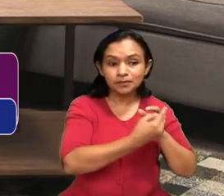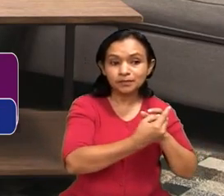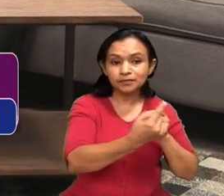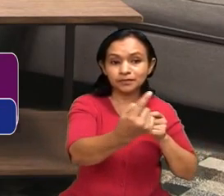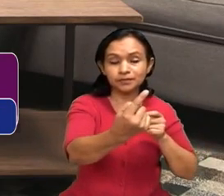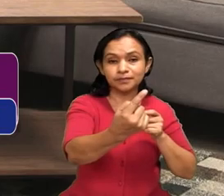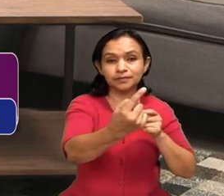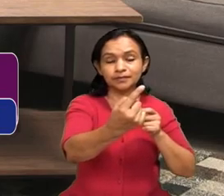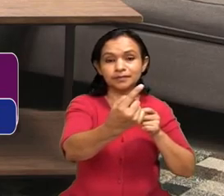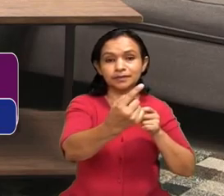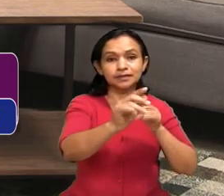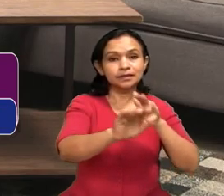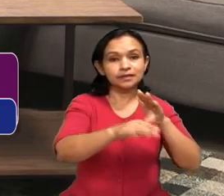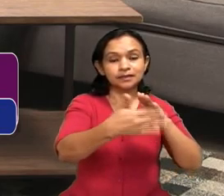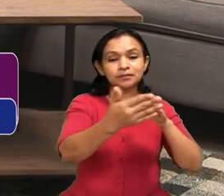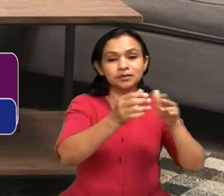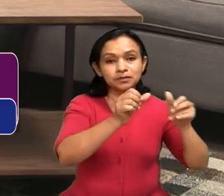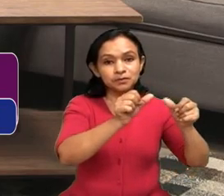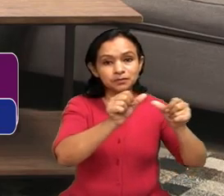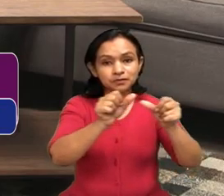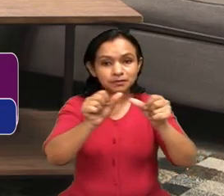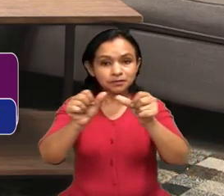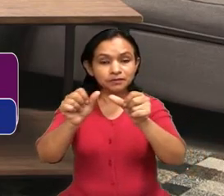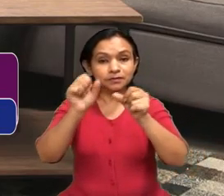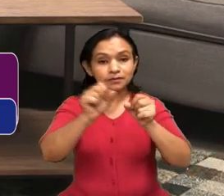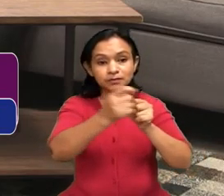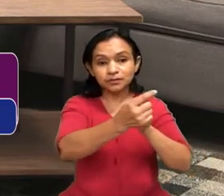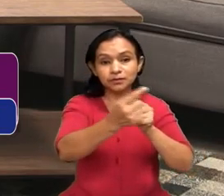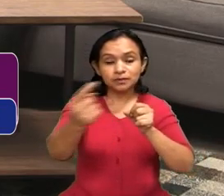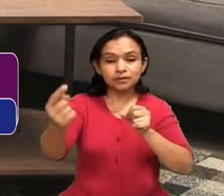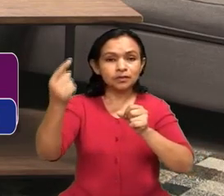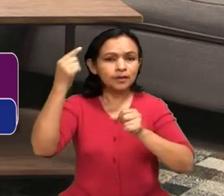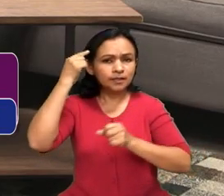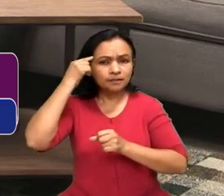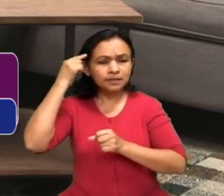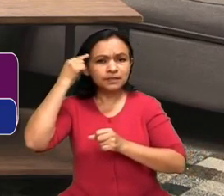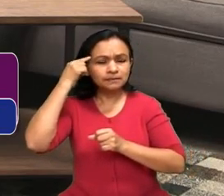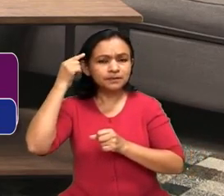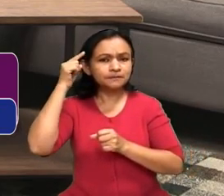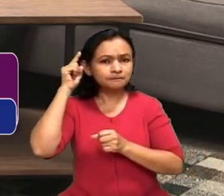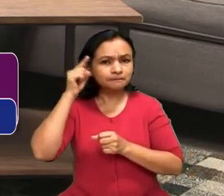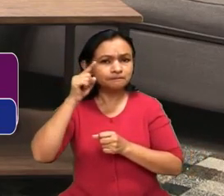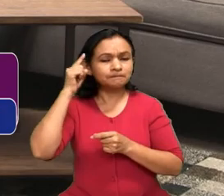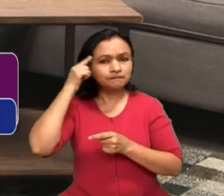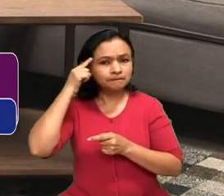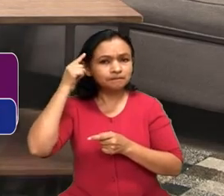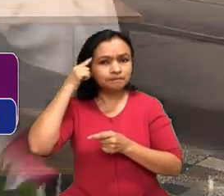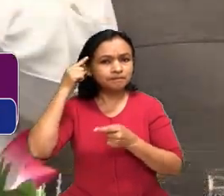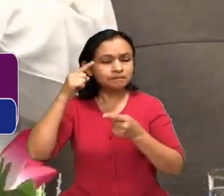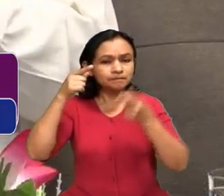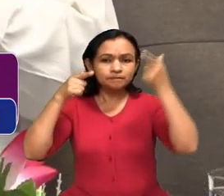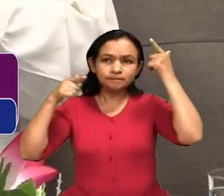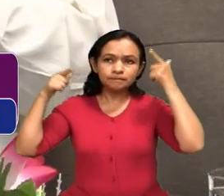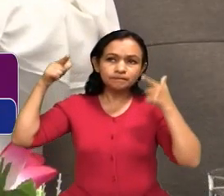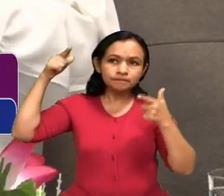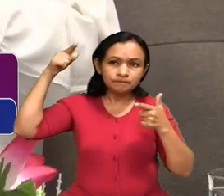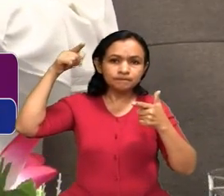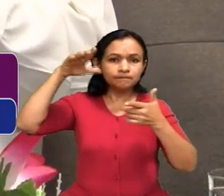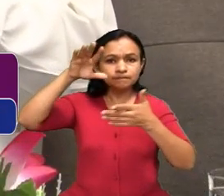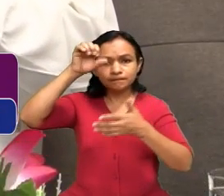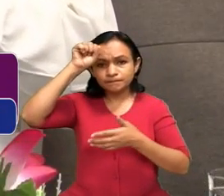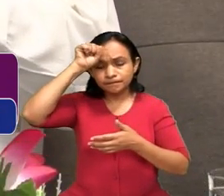Y logra continuar con ese pensamiento de Sandino.